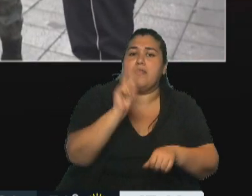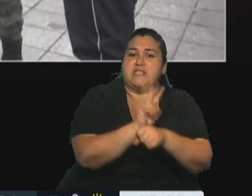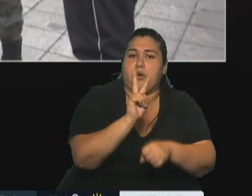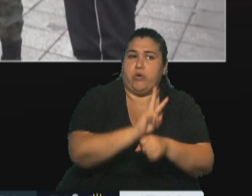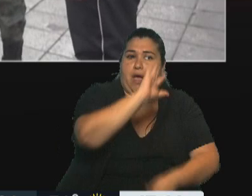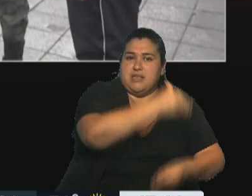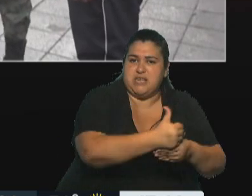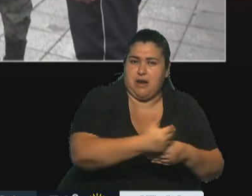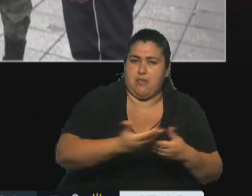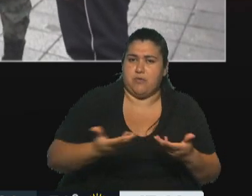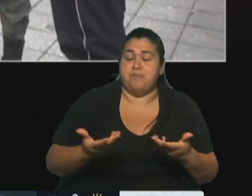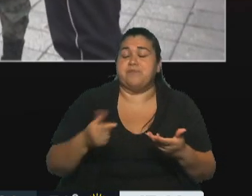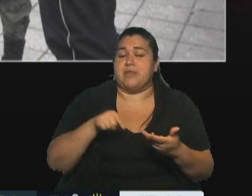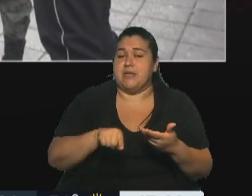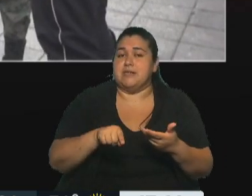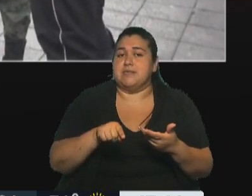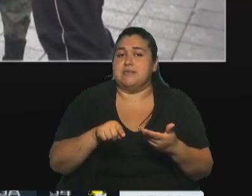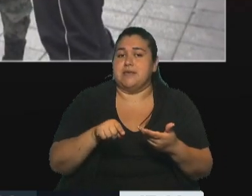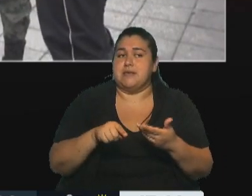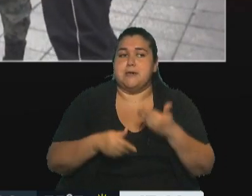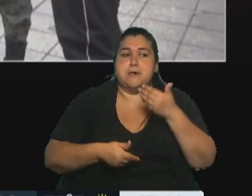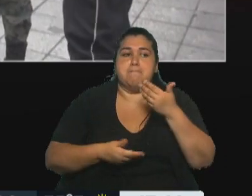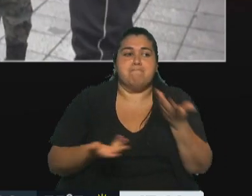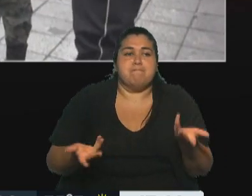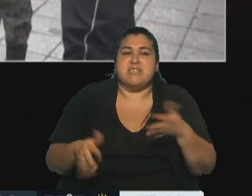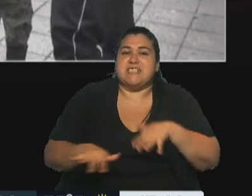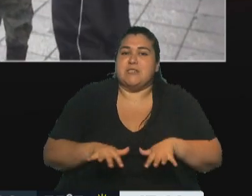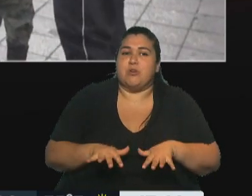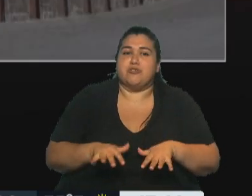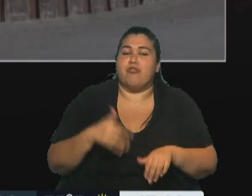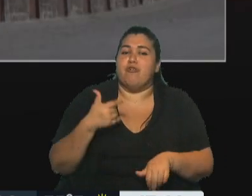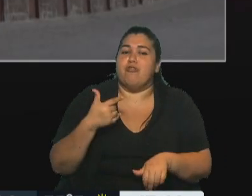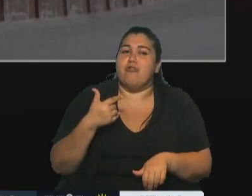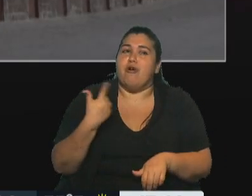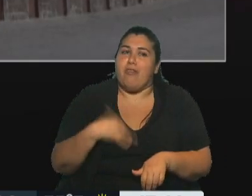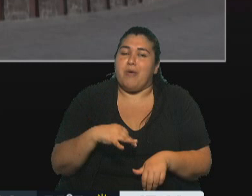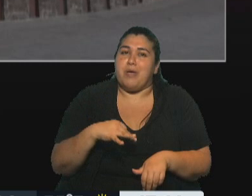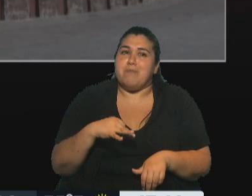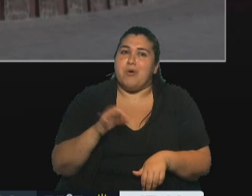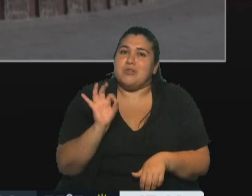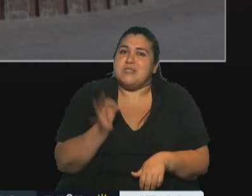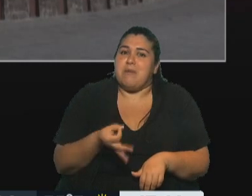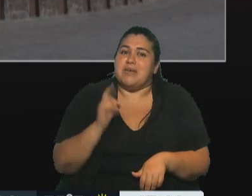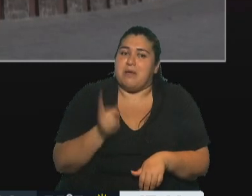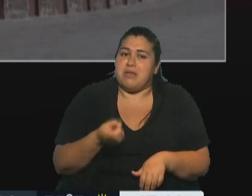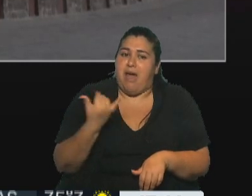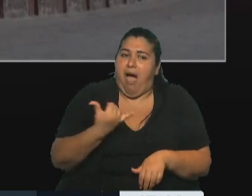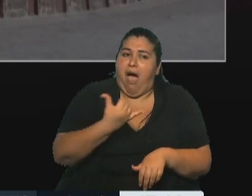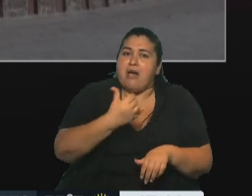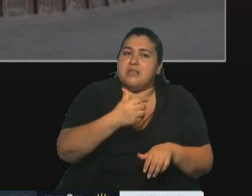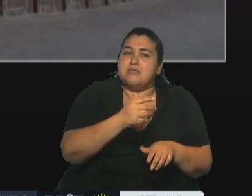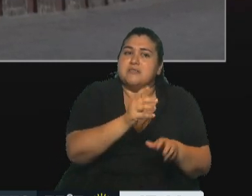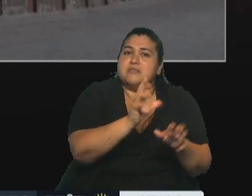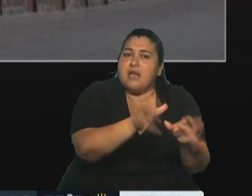lo cual a este proceso no podríamos dejar de considerar que hay un desmantelamiento de las